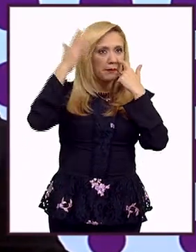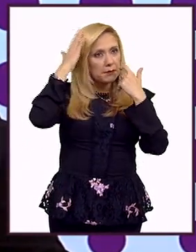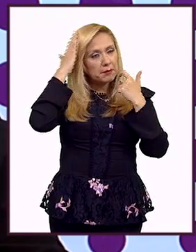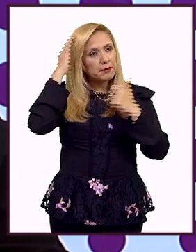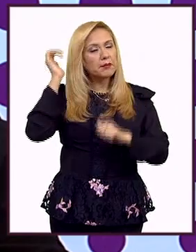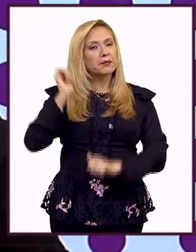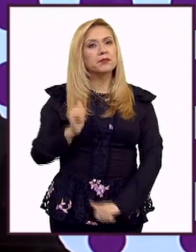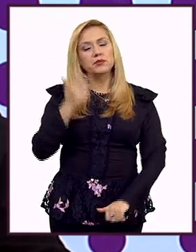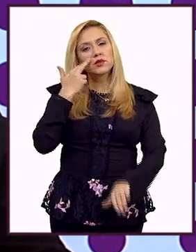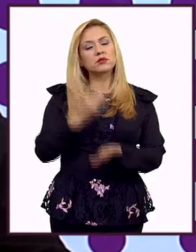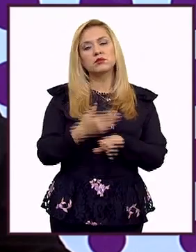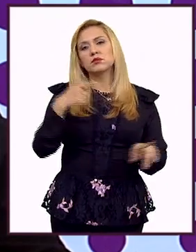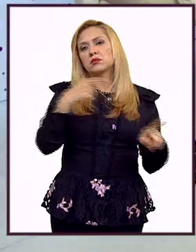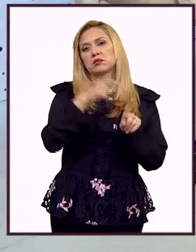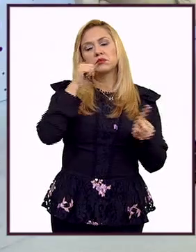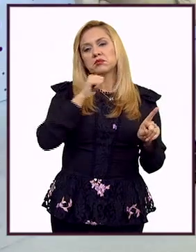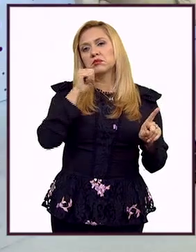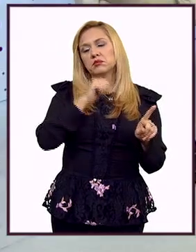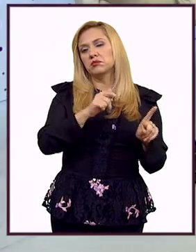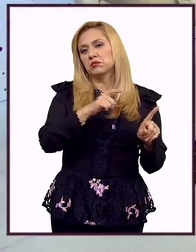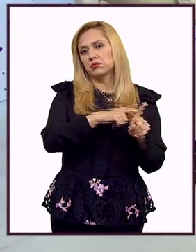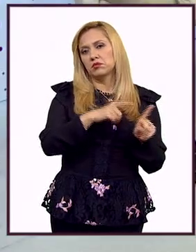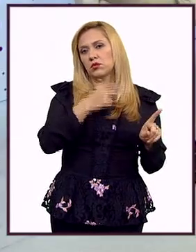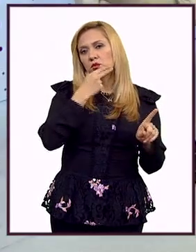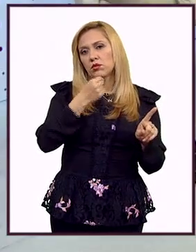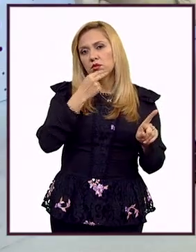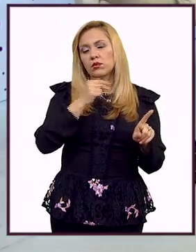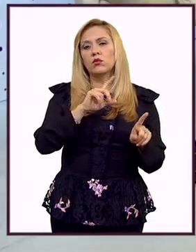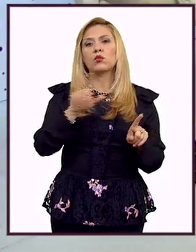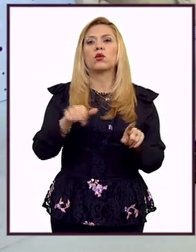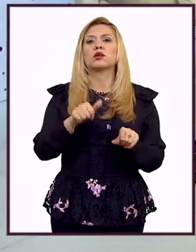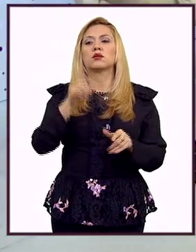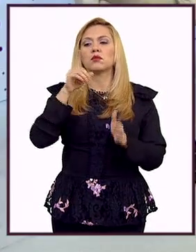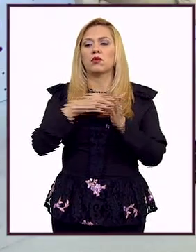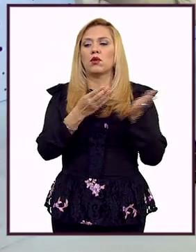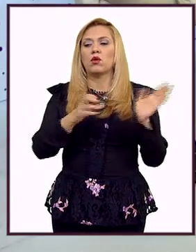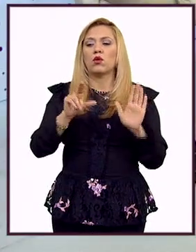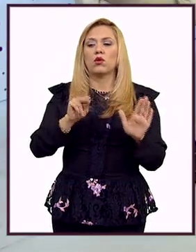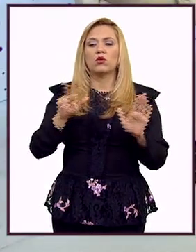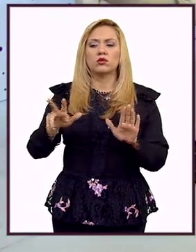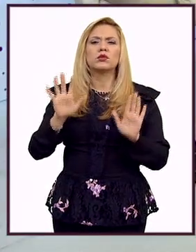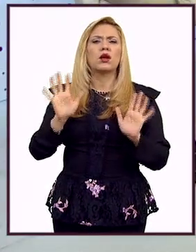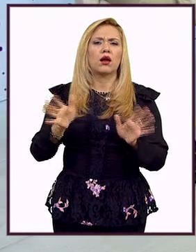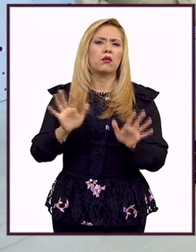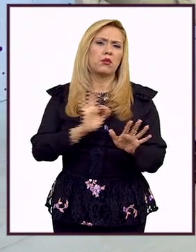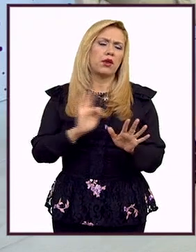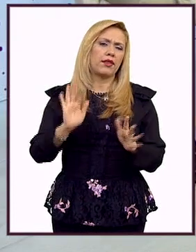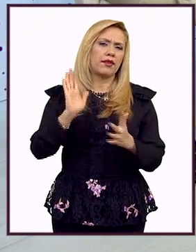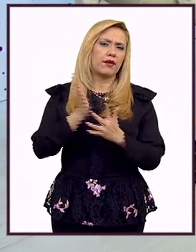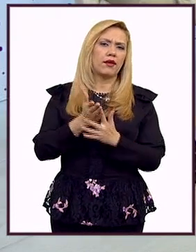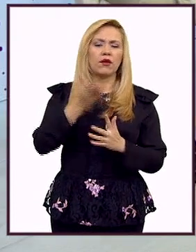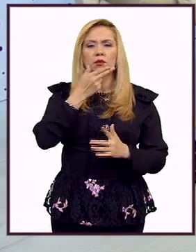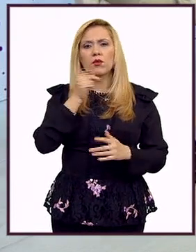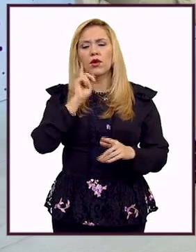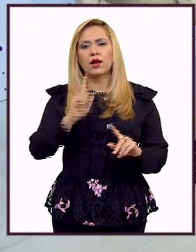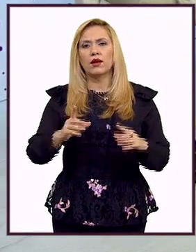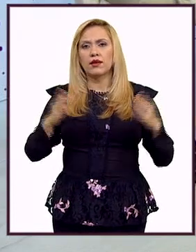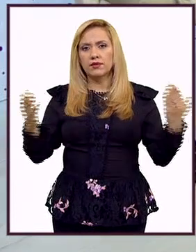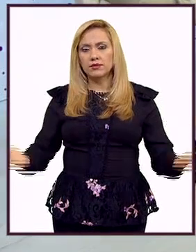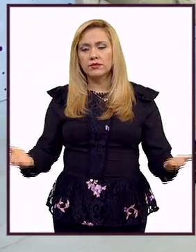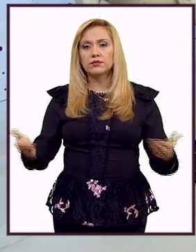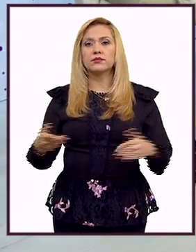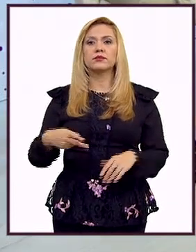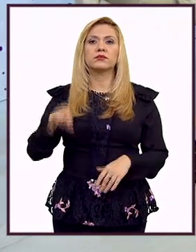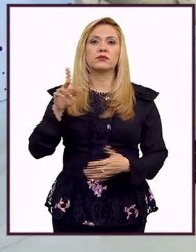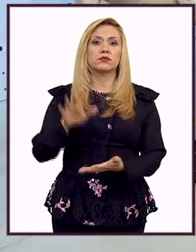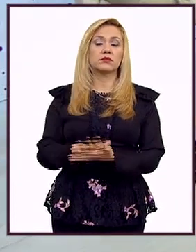familia. Y desde el 88 se permite que la titularidad sea conjunta, hombre y mujer. A pesar de que en Colombia también las mujeres son